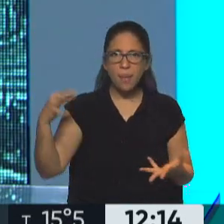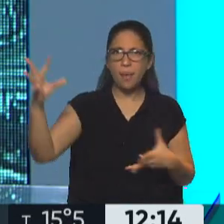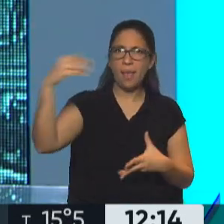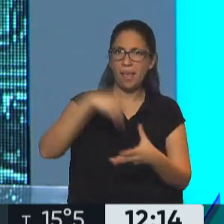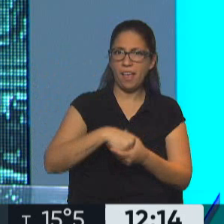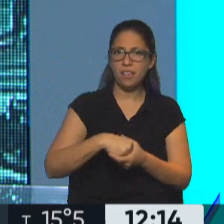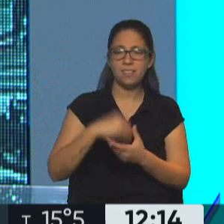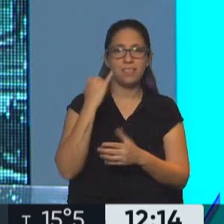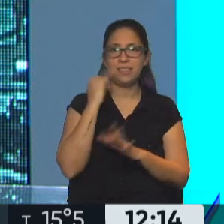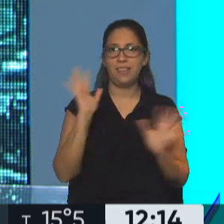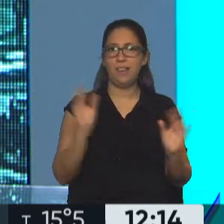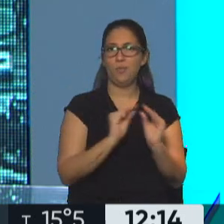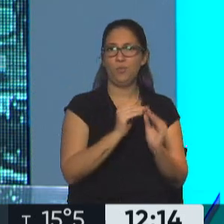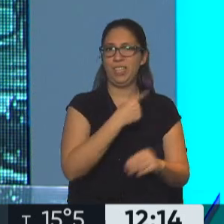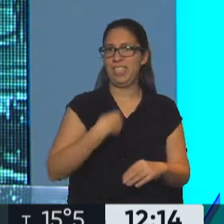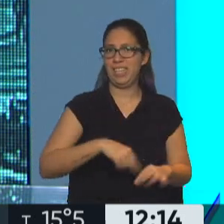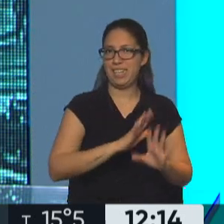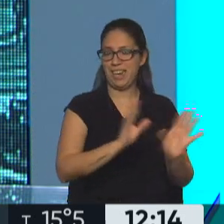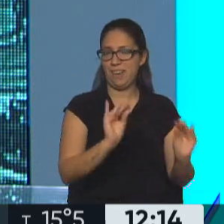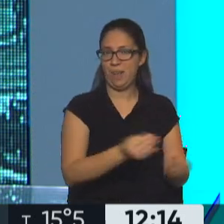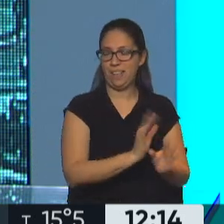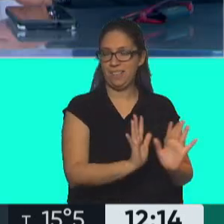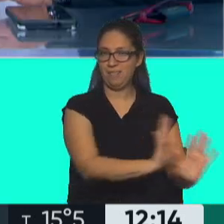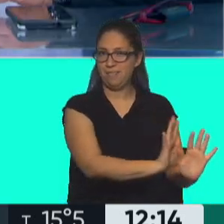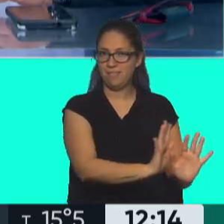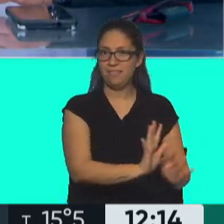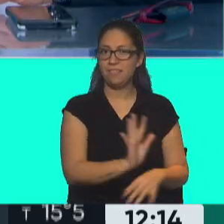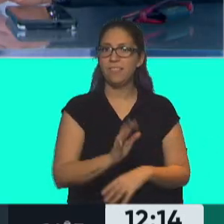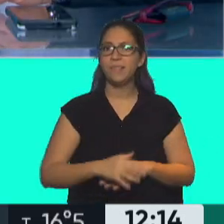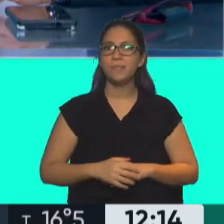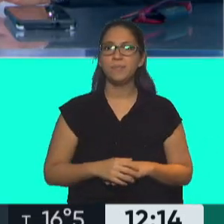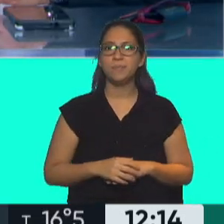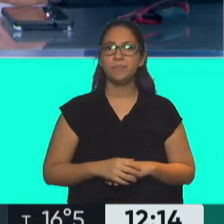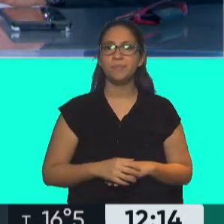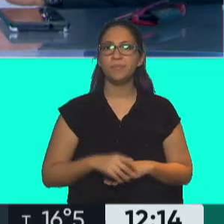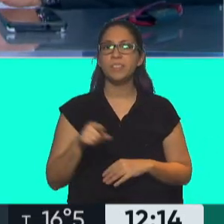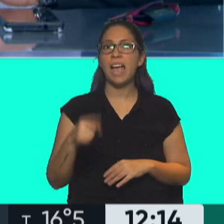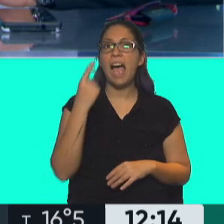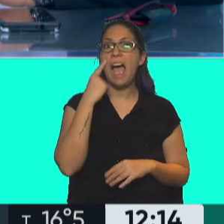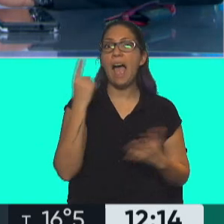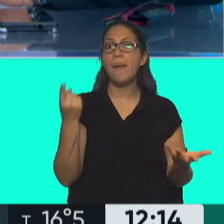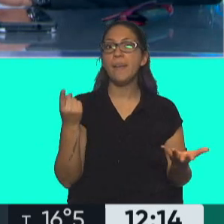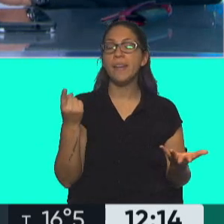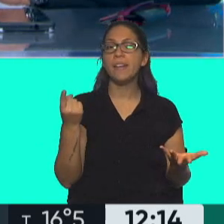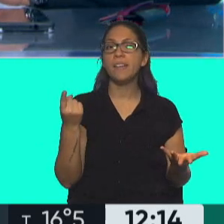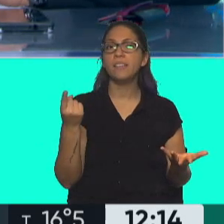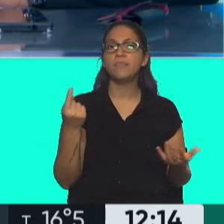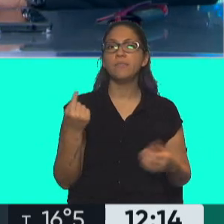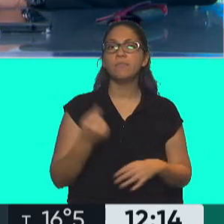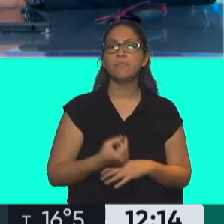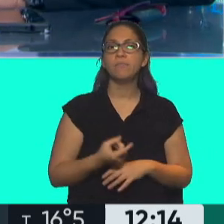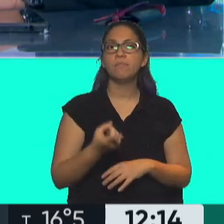no alcanzaron los swaps con China, ese fue el problema. Entonces ahí tenés, primero, ¿cuál va a ser la reacción? ¿Cuánto pueden llegar